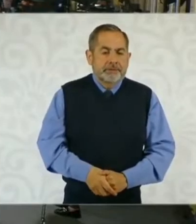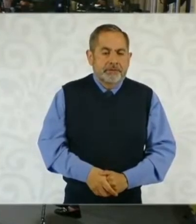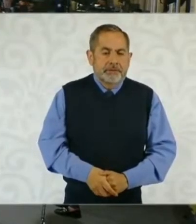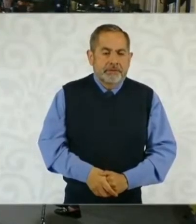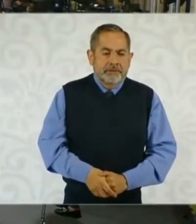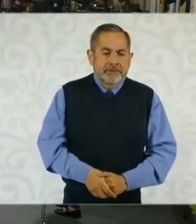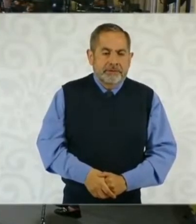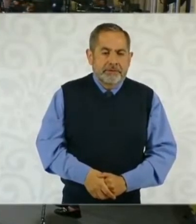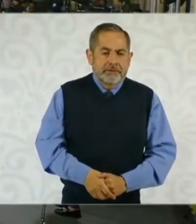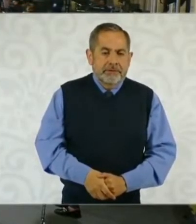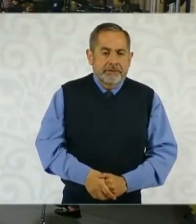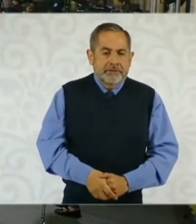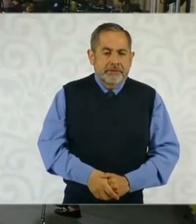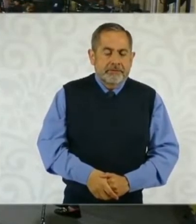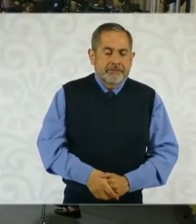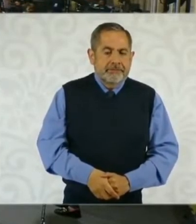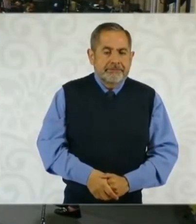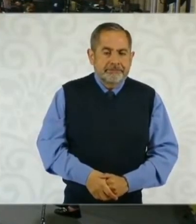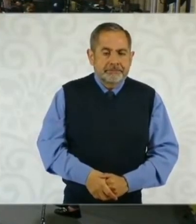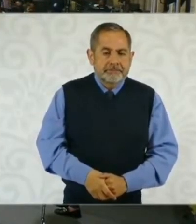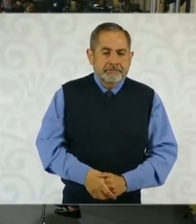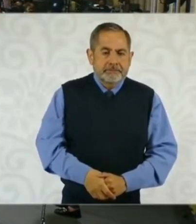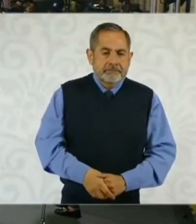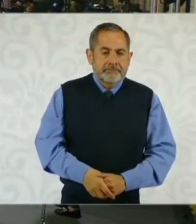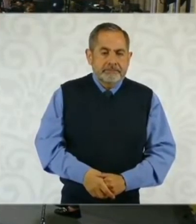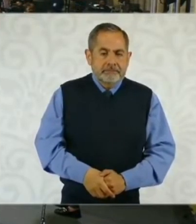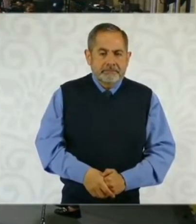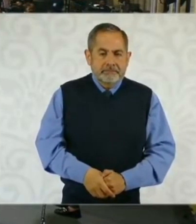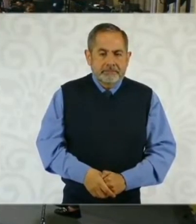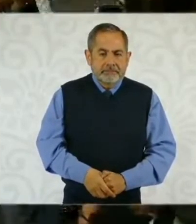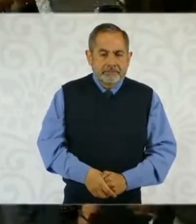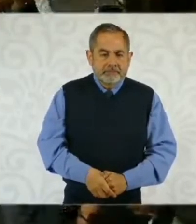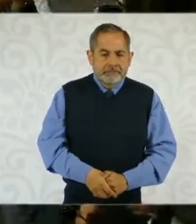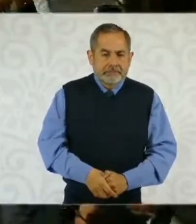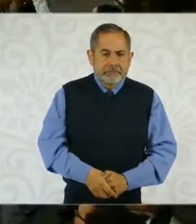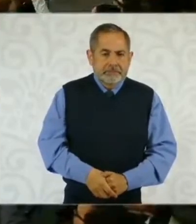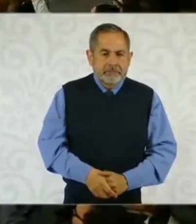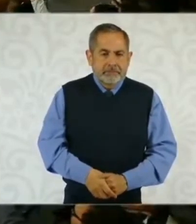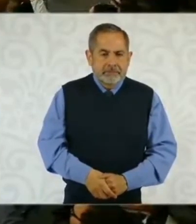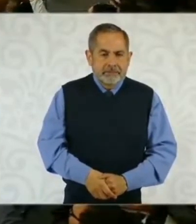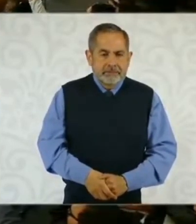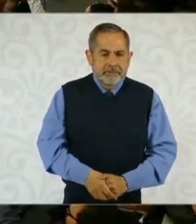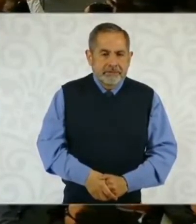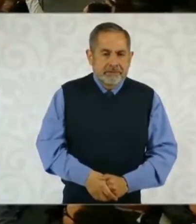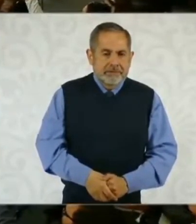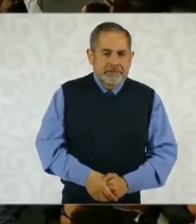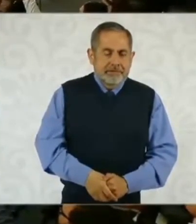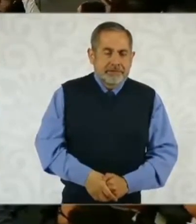Listo. ¿Perdón? Tema de médicos. Vamos primero.